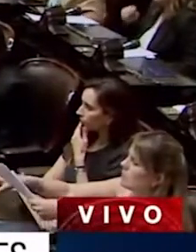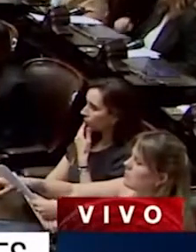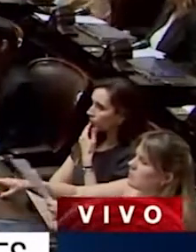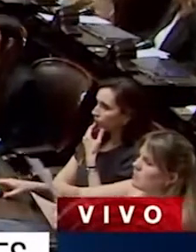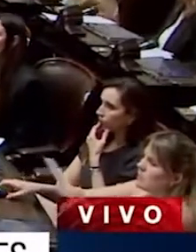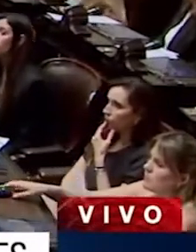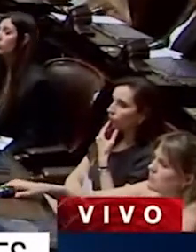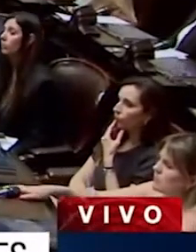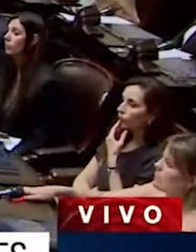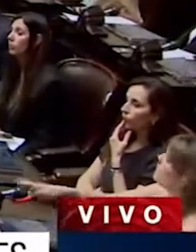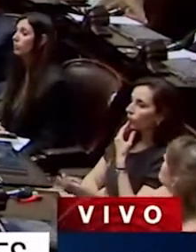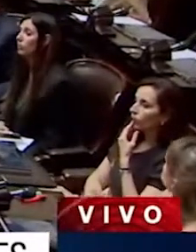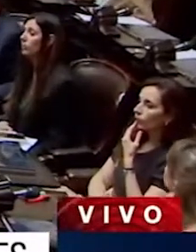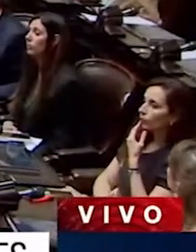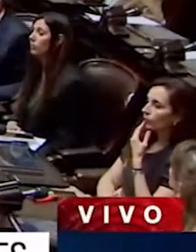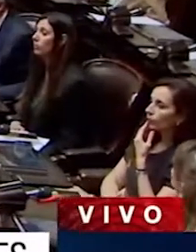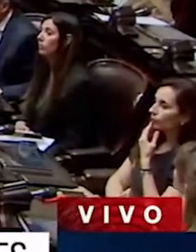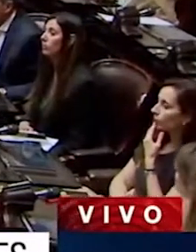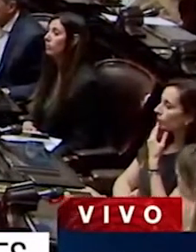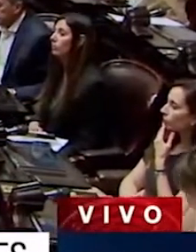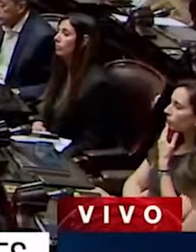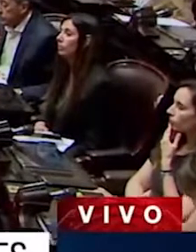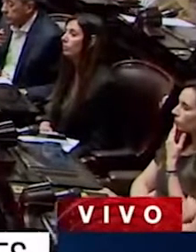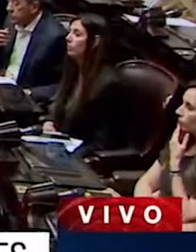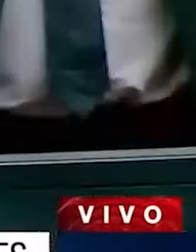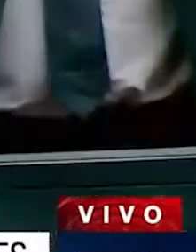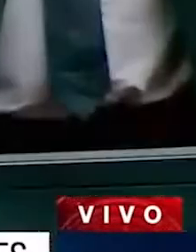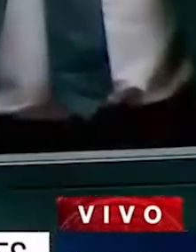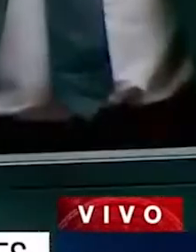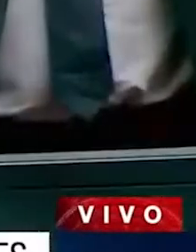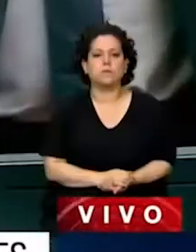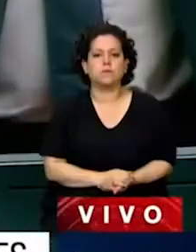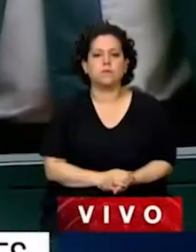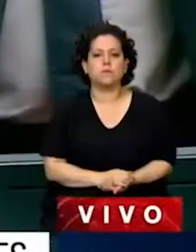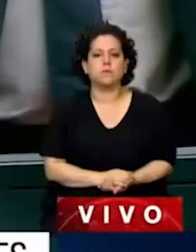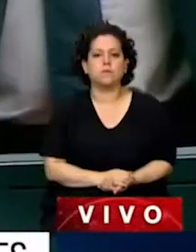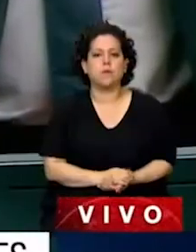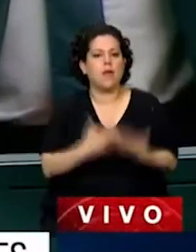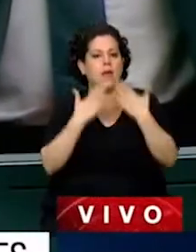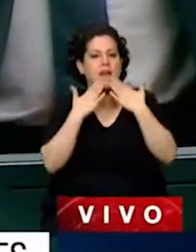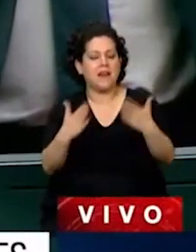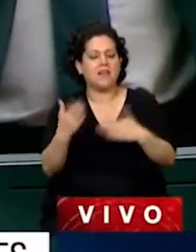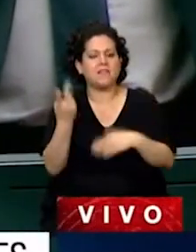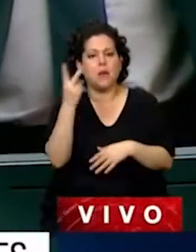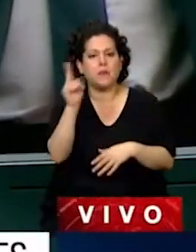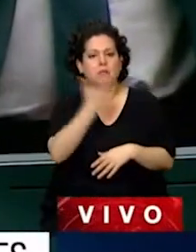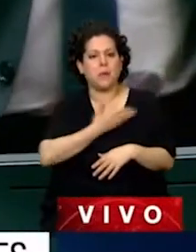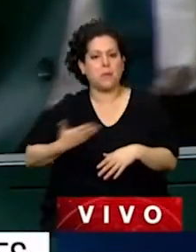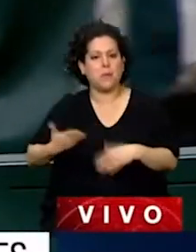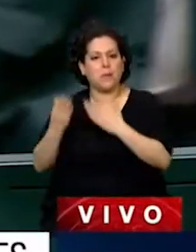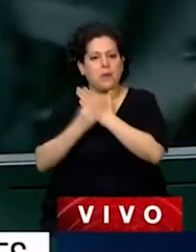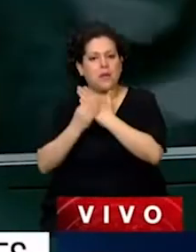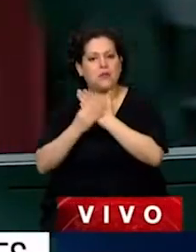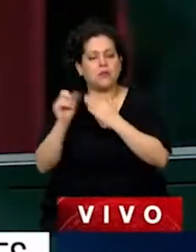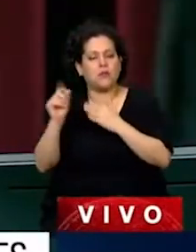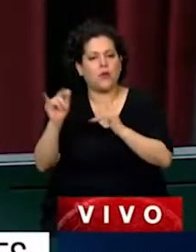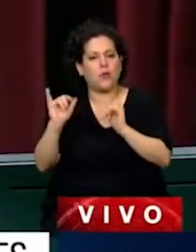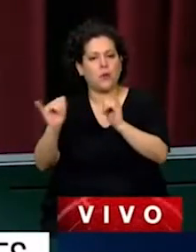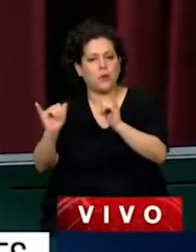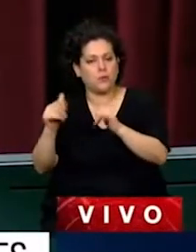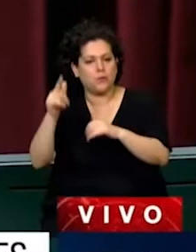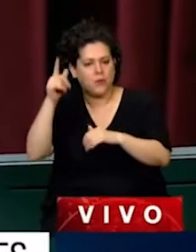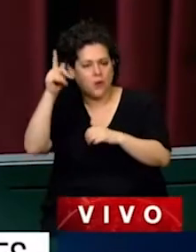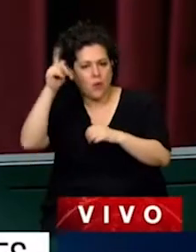Aprovecho mientras para agradecer el trabajo del Viceministro de Justicia de la Nación y del Secretario de Niñez,